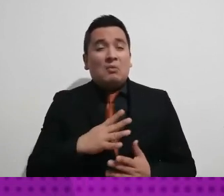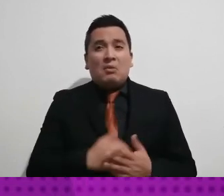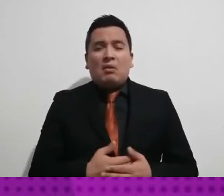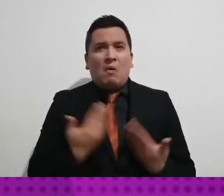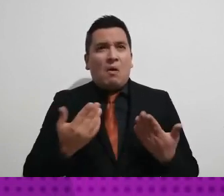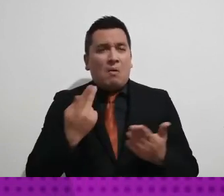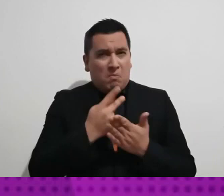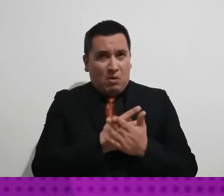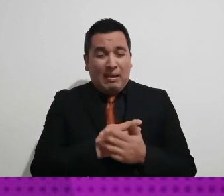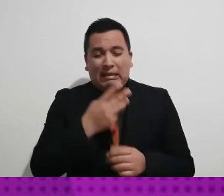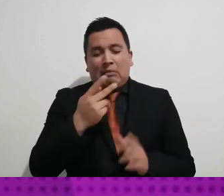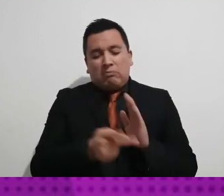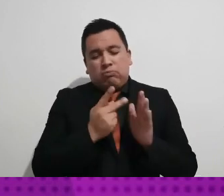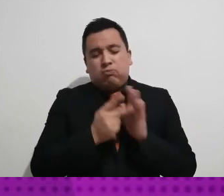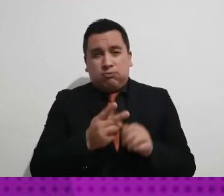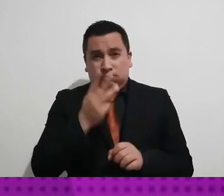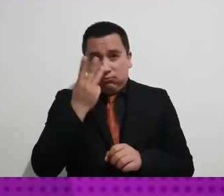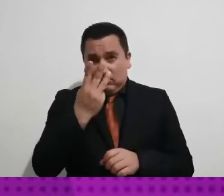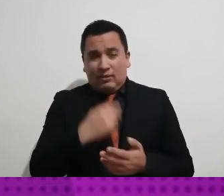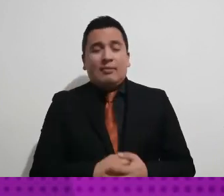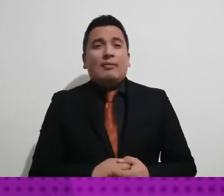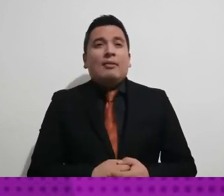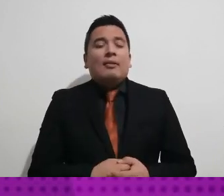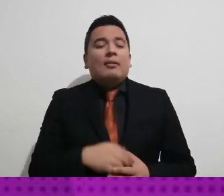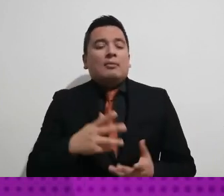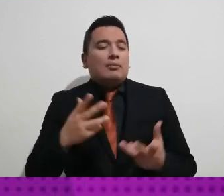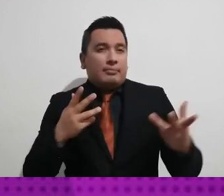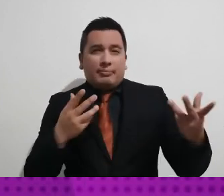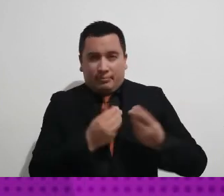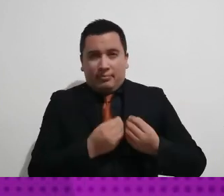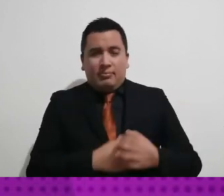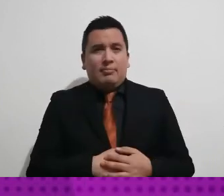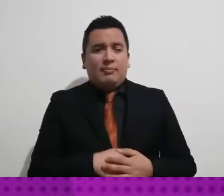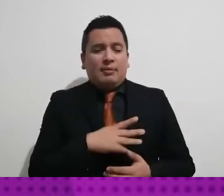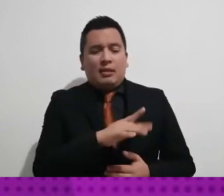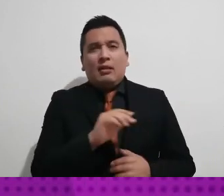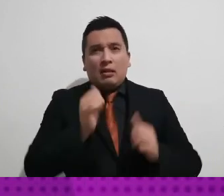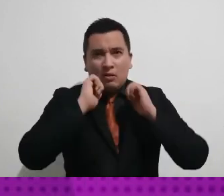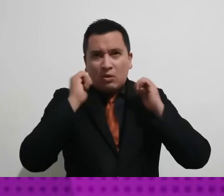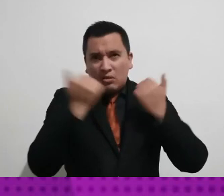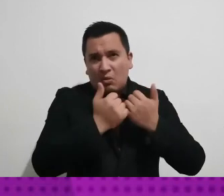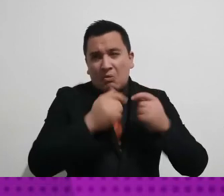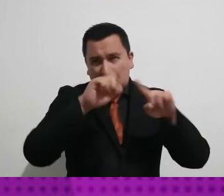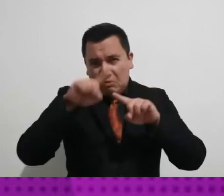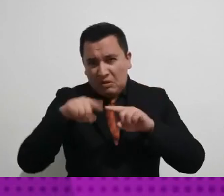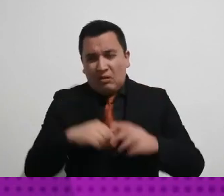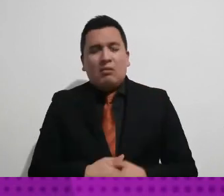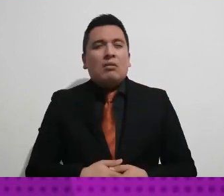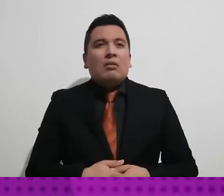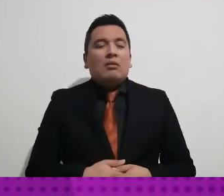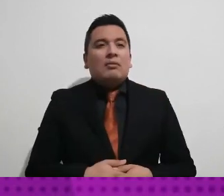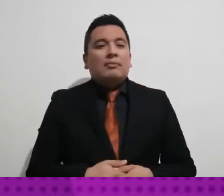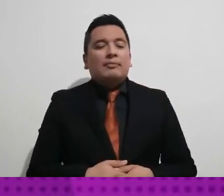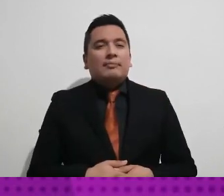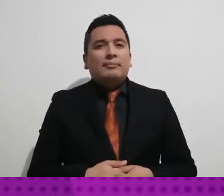es un programa que ya es la tercera vez que operamos, en coordinación con sociedad civil organizada